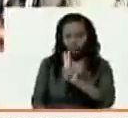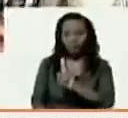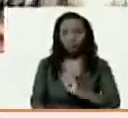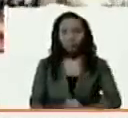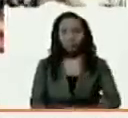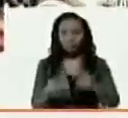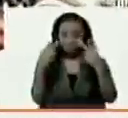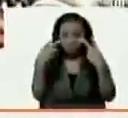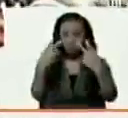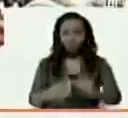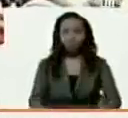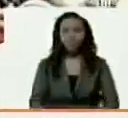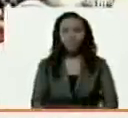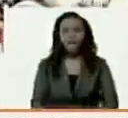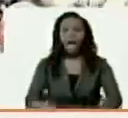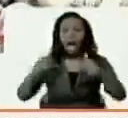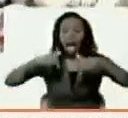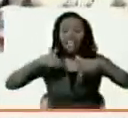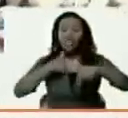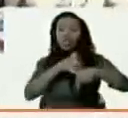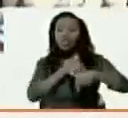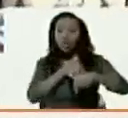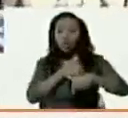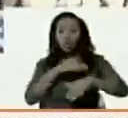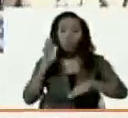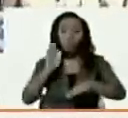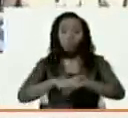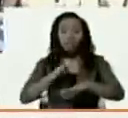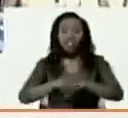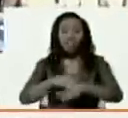aquí nosotros hemos pasado por muchas situaciones,